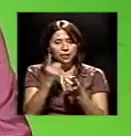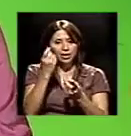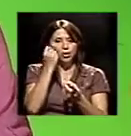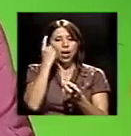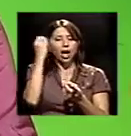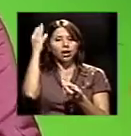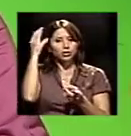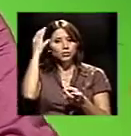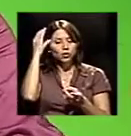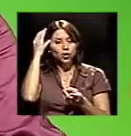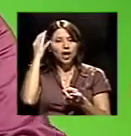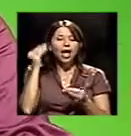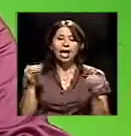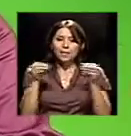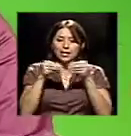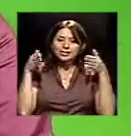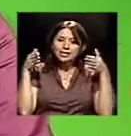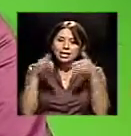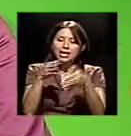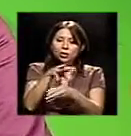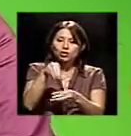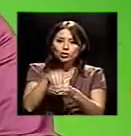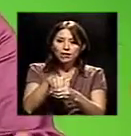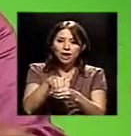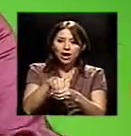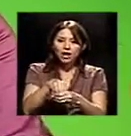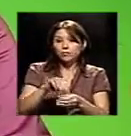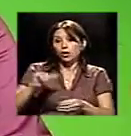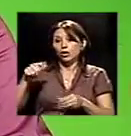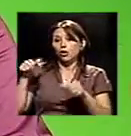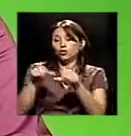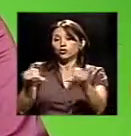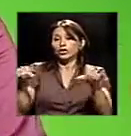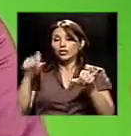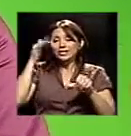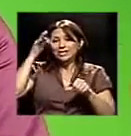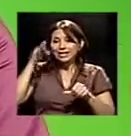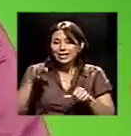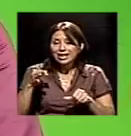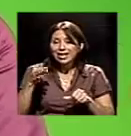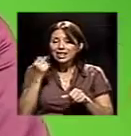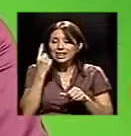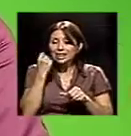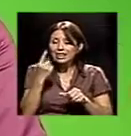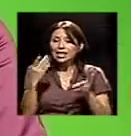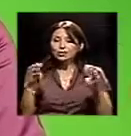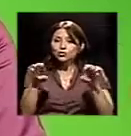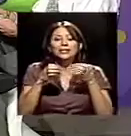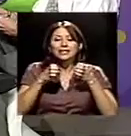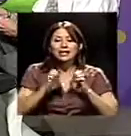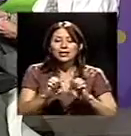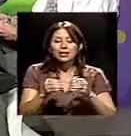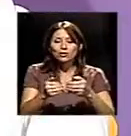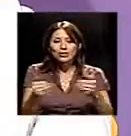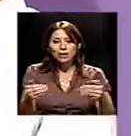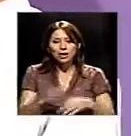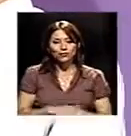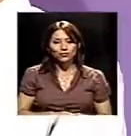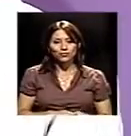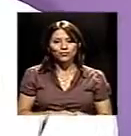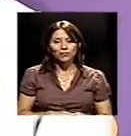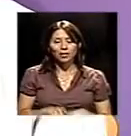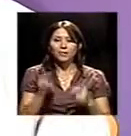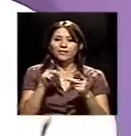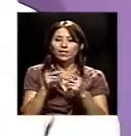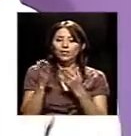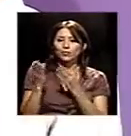más inclusiva, que en otros sectores se interprete que es un cierre del departamento, es respetable también. Adriana Retana estuvo